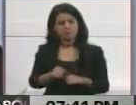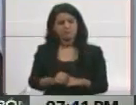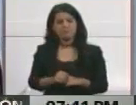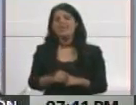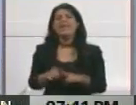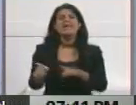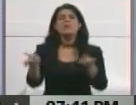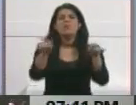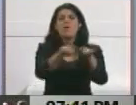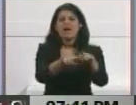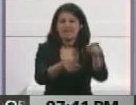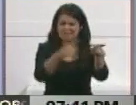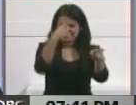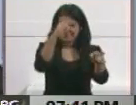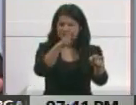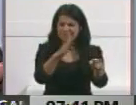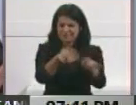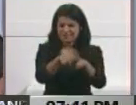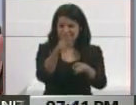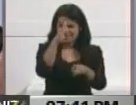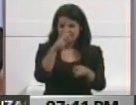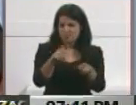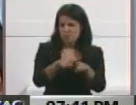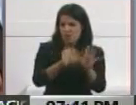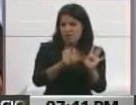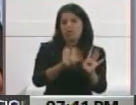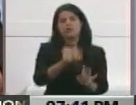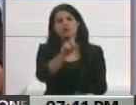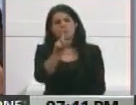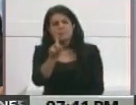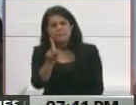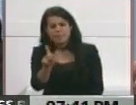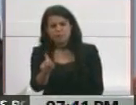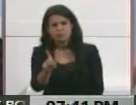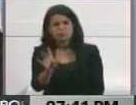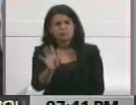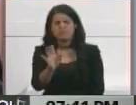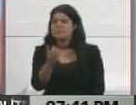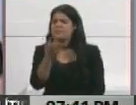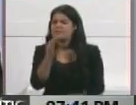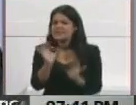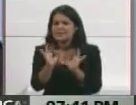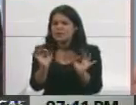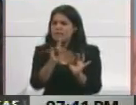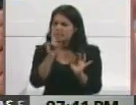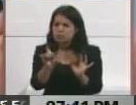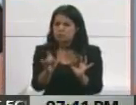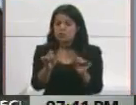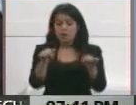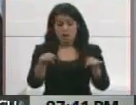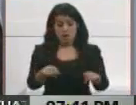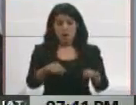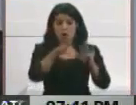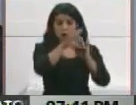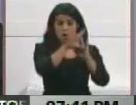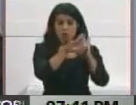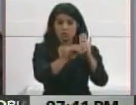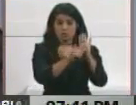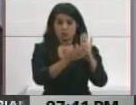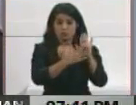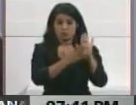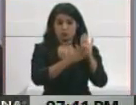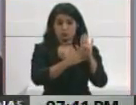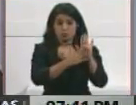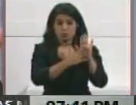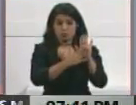ejemplo eso que se está haciendo en Brasil la pregunta repito es sencilla existe nuestra Constitución de la